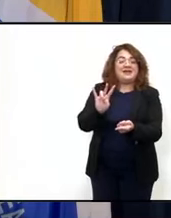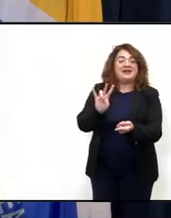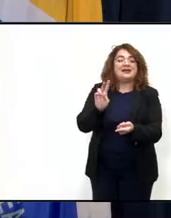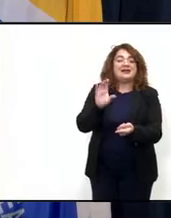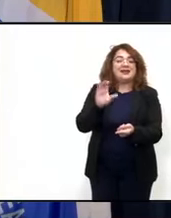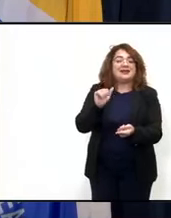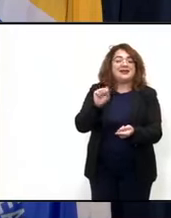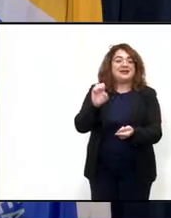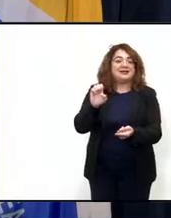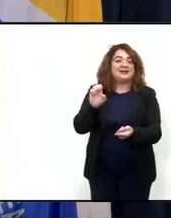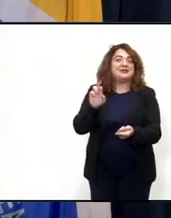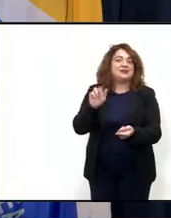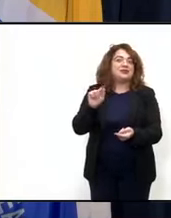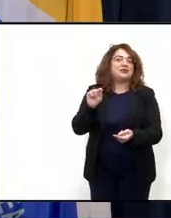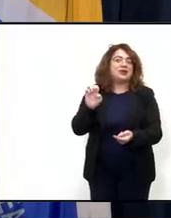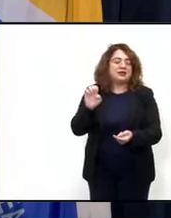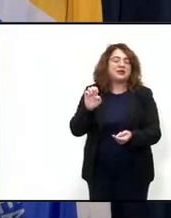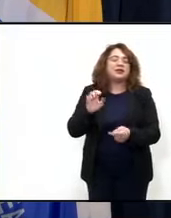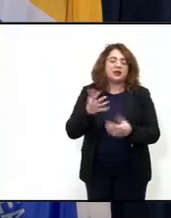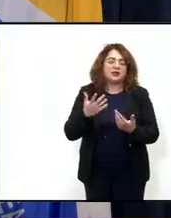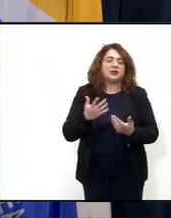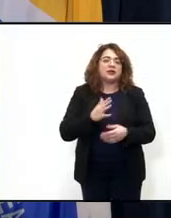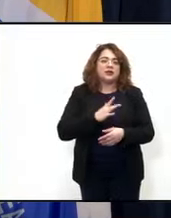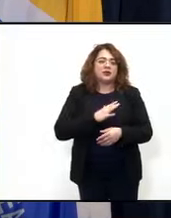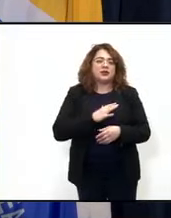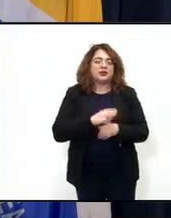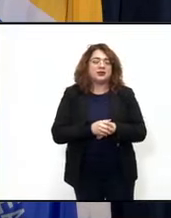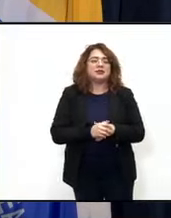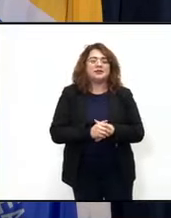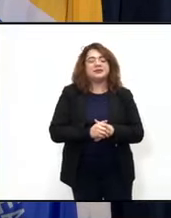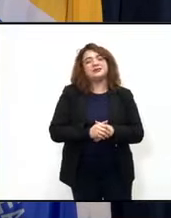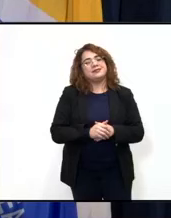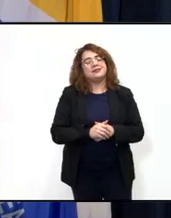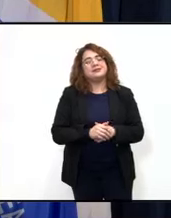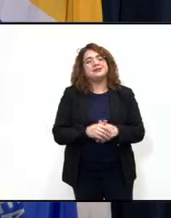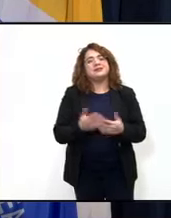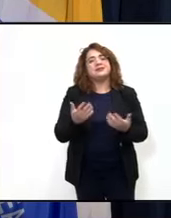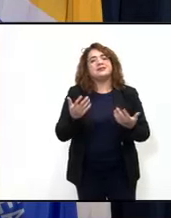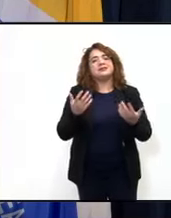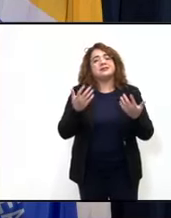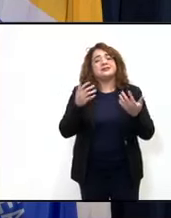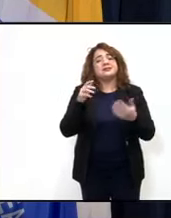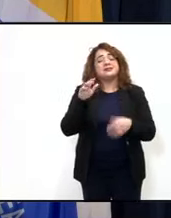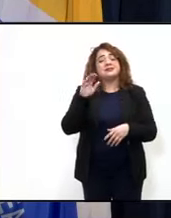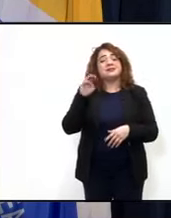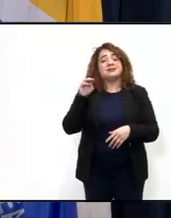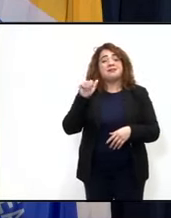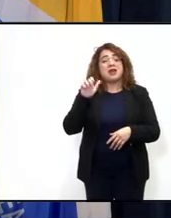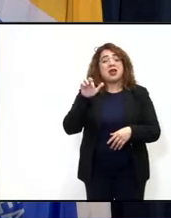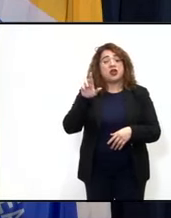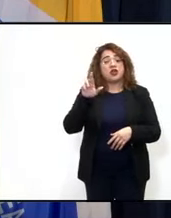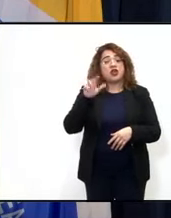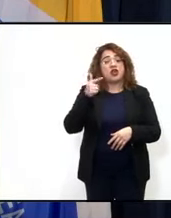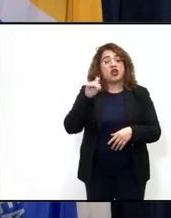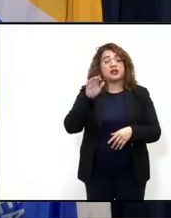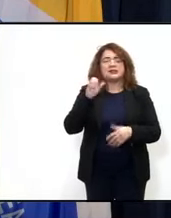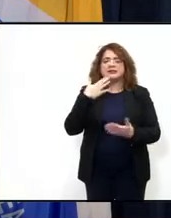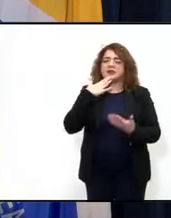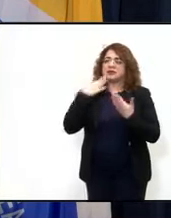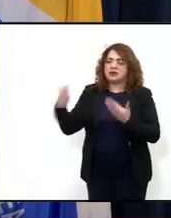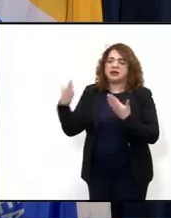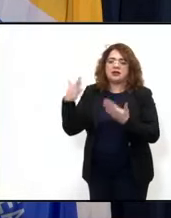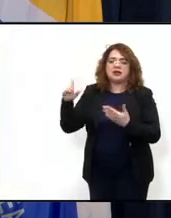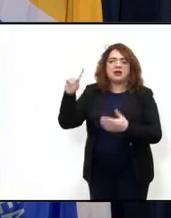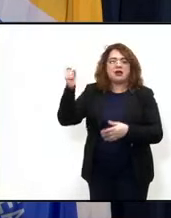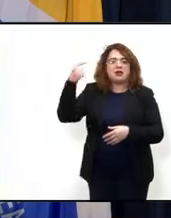la actualidad. También quiero mencionar que el alcalde García dio gracias al gobernador Newsom, quien vino